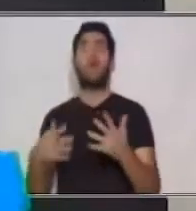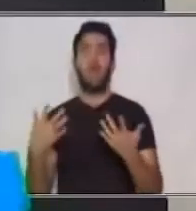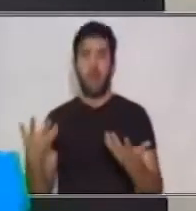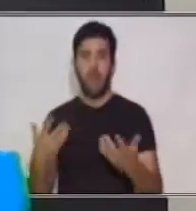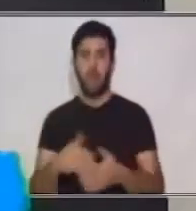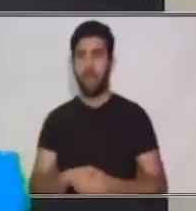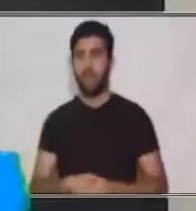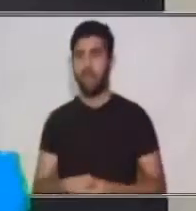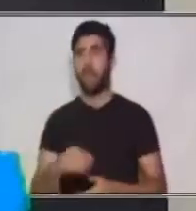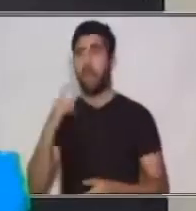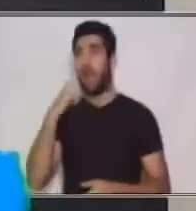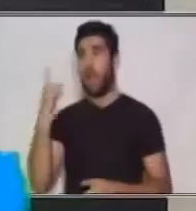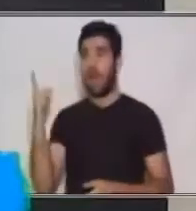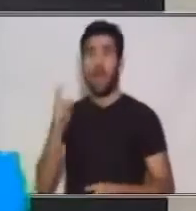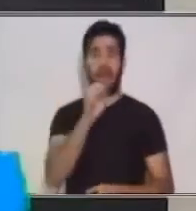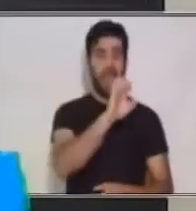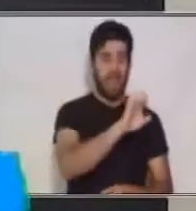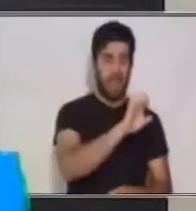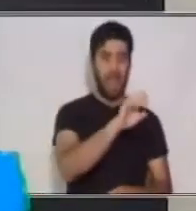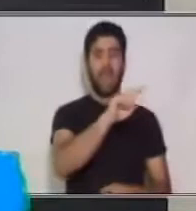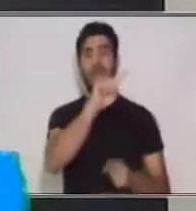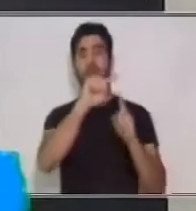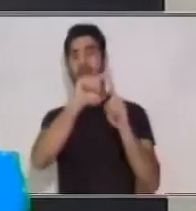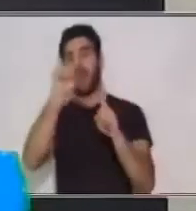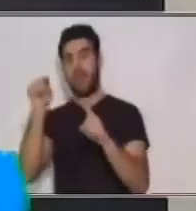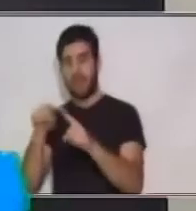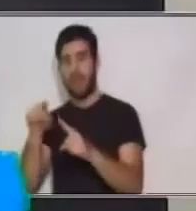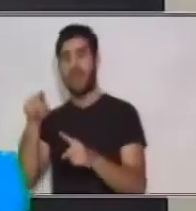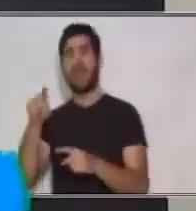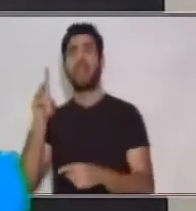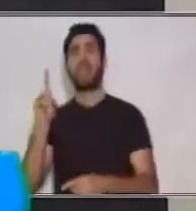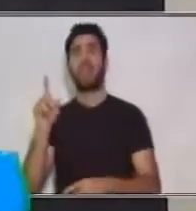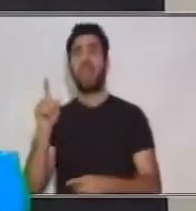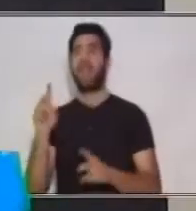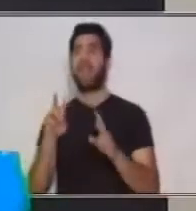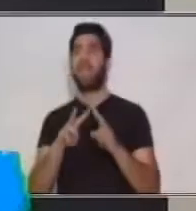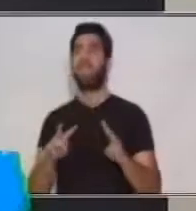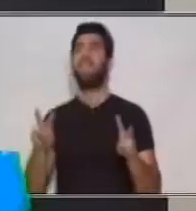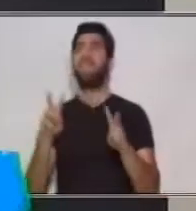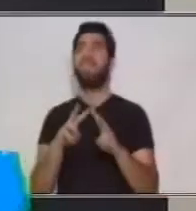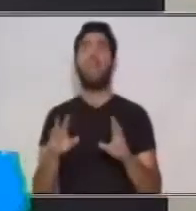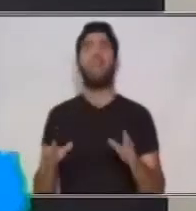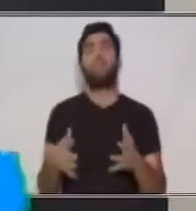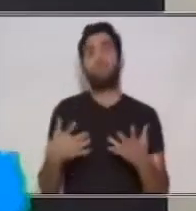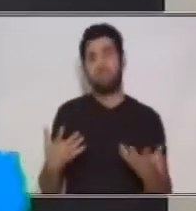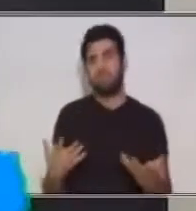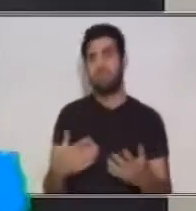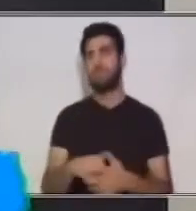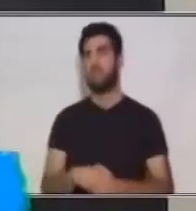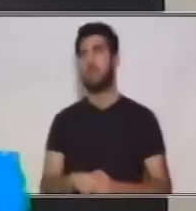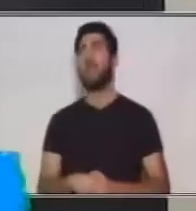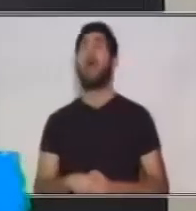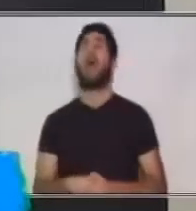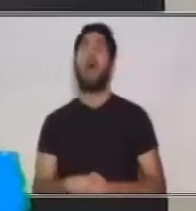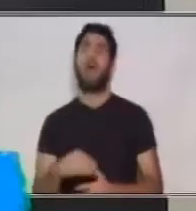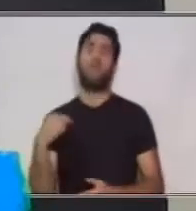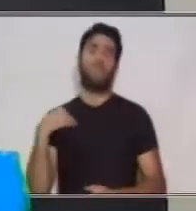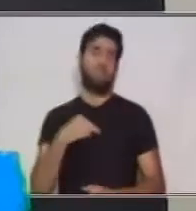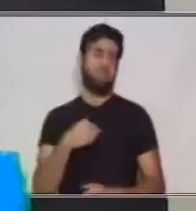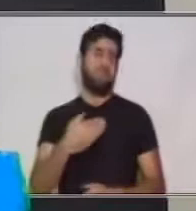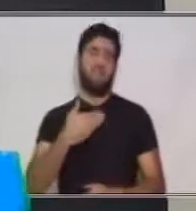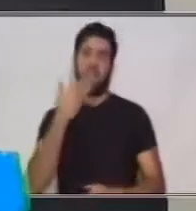E para D? Quieren saber cuánto va a ser la medida. Nuevamente voy a aplicar